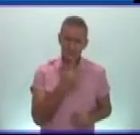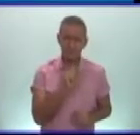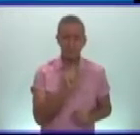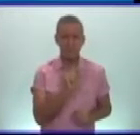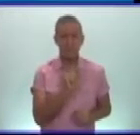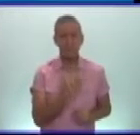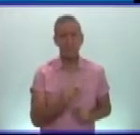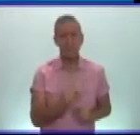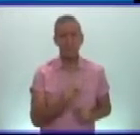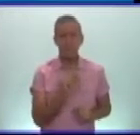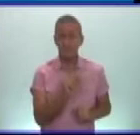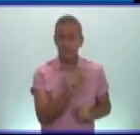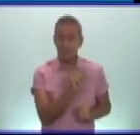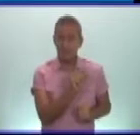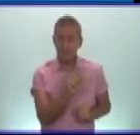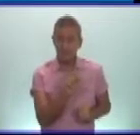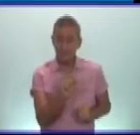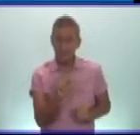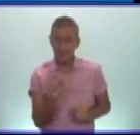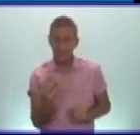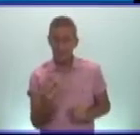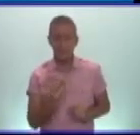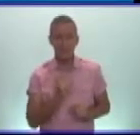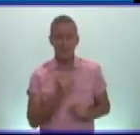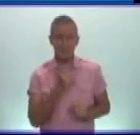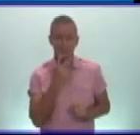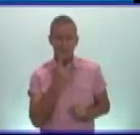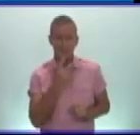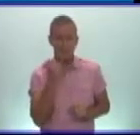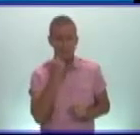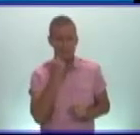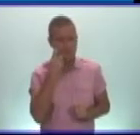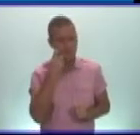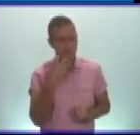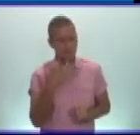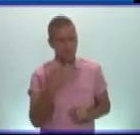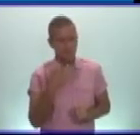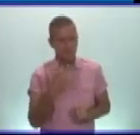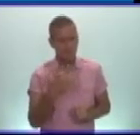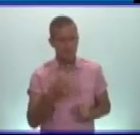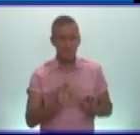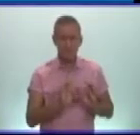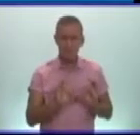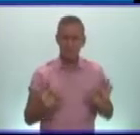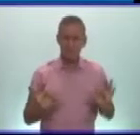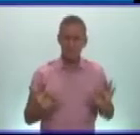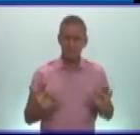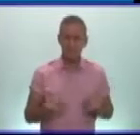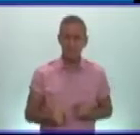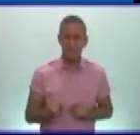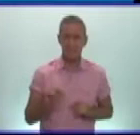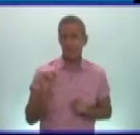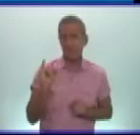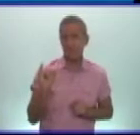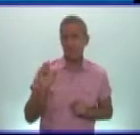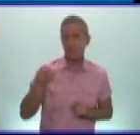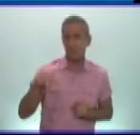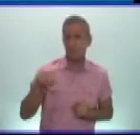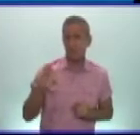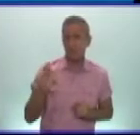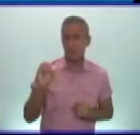parte destacada. Carta familiar, lenguaje sencillo e informal. Saludo y en la despedida se